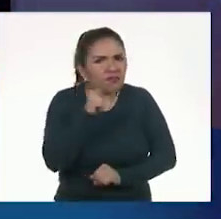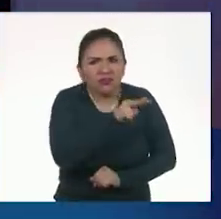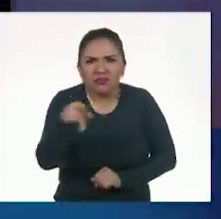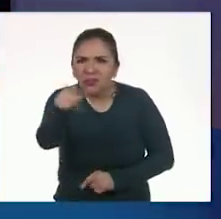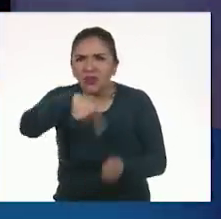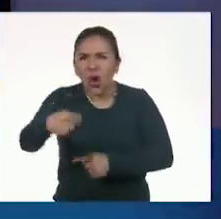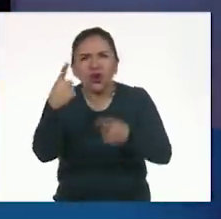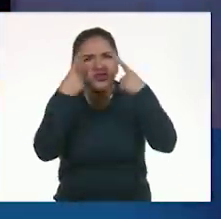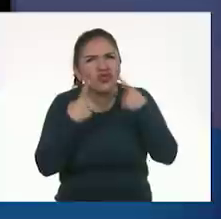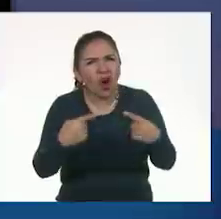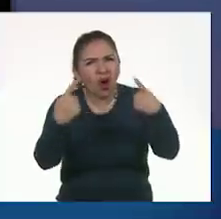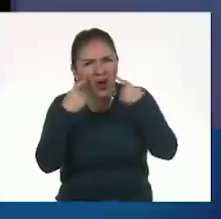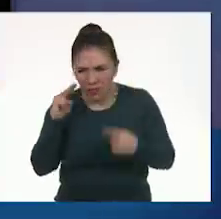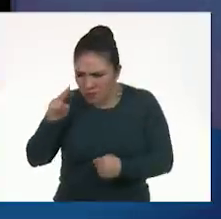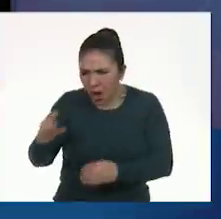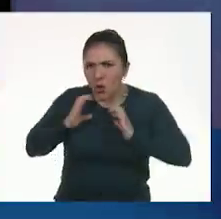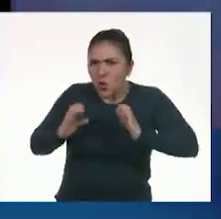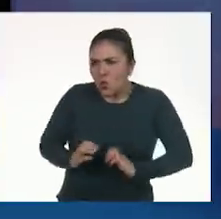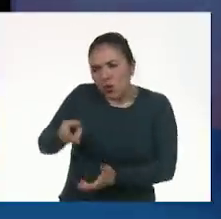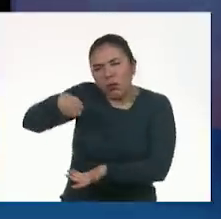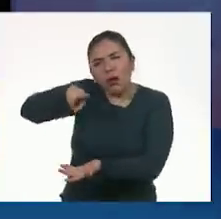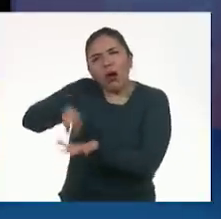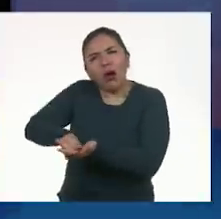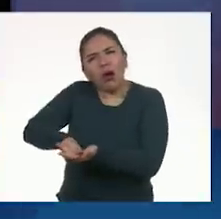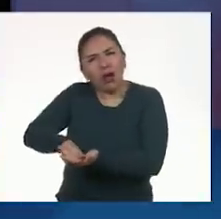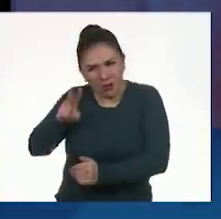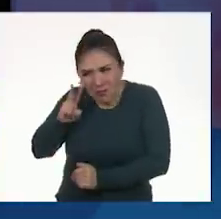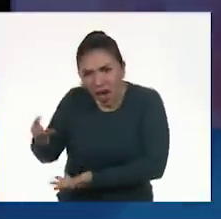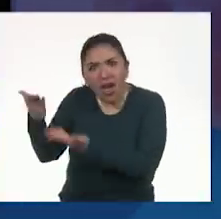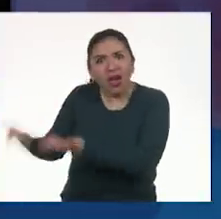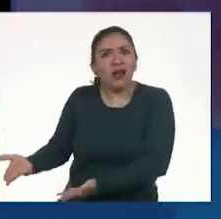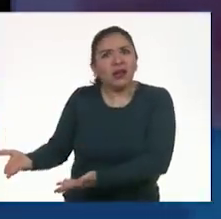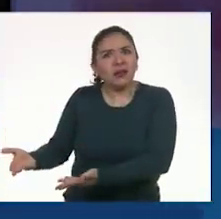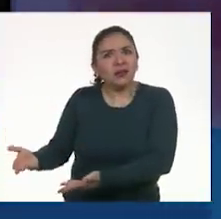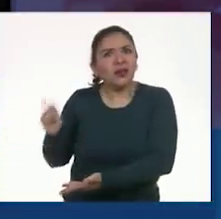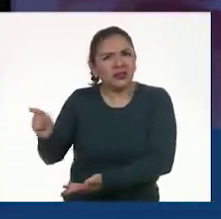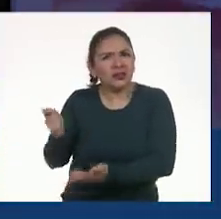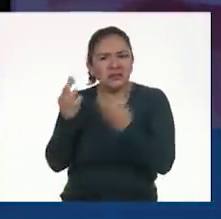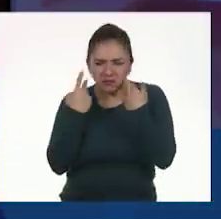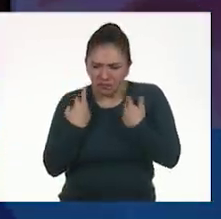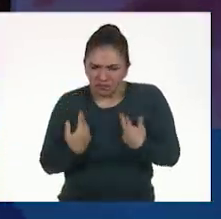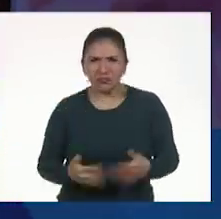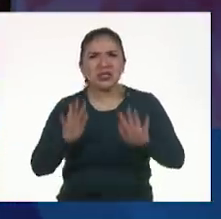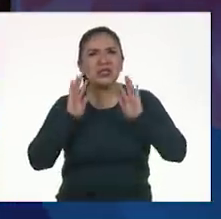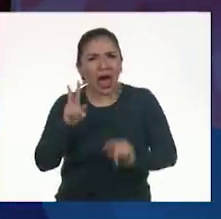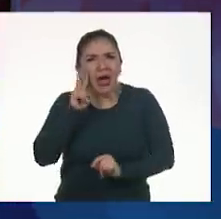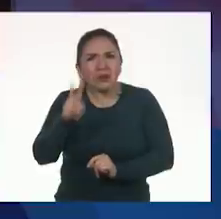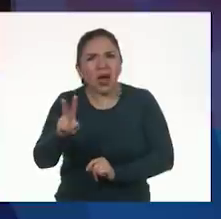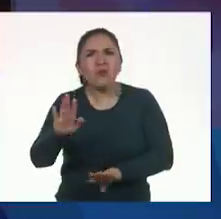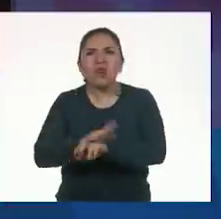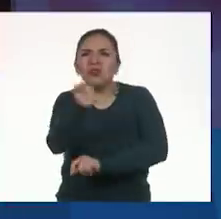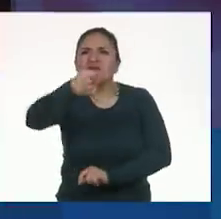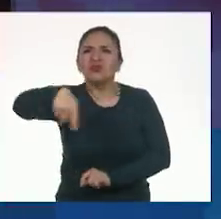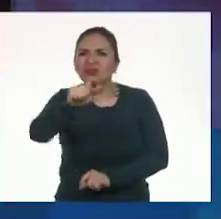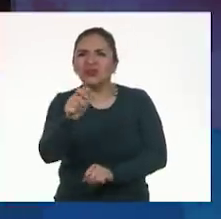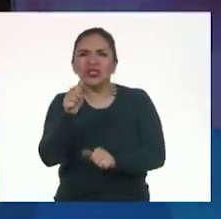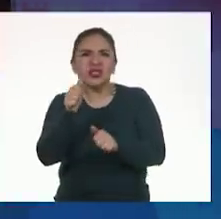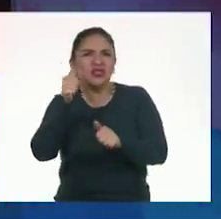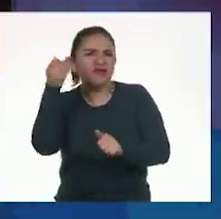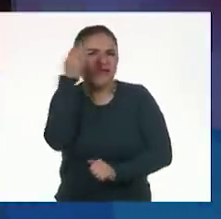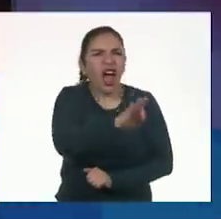César. ¡Miren esto! Aquí está el mismo, desgarrado, como ven por los traidores.